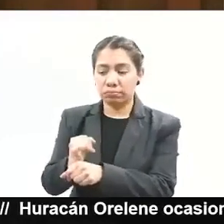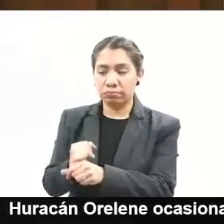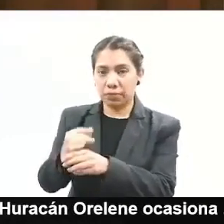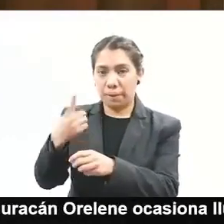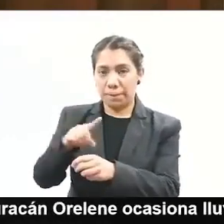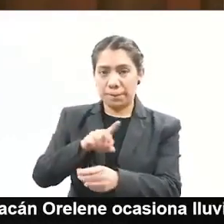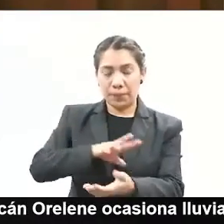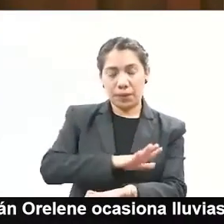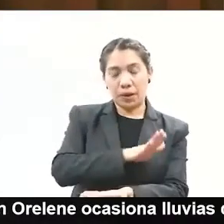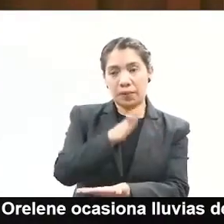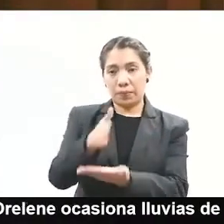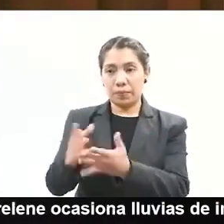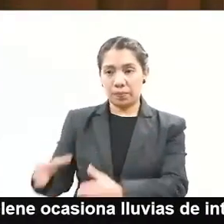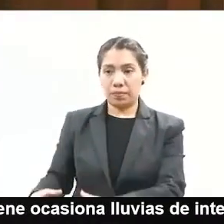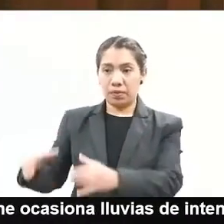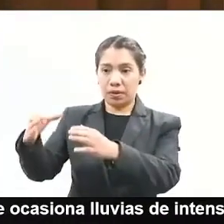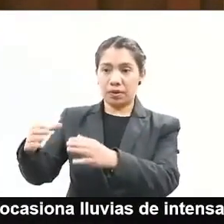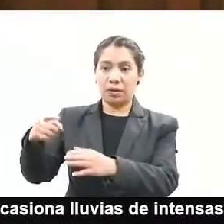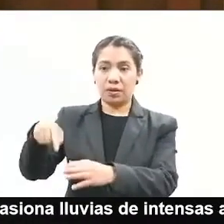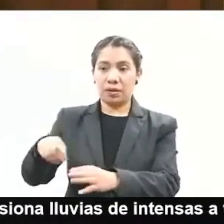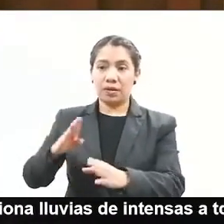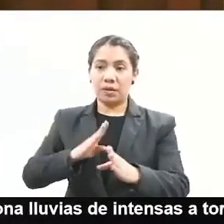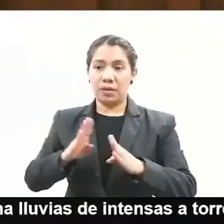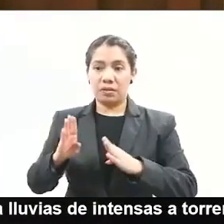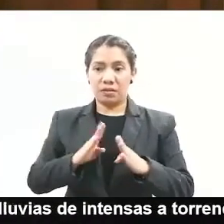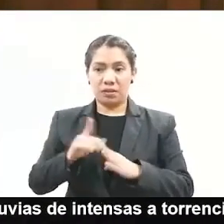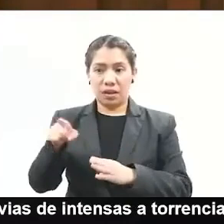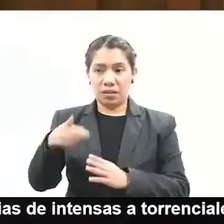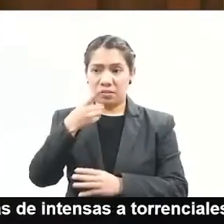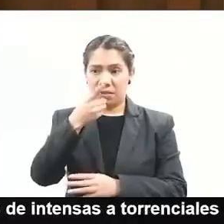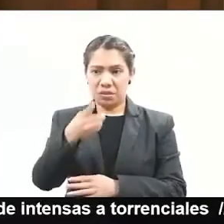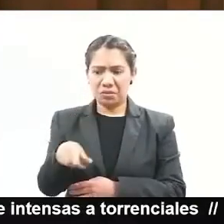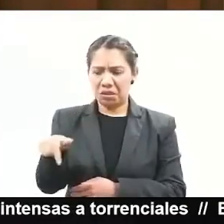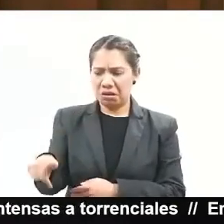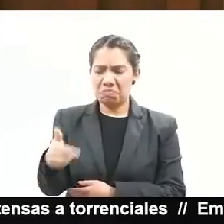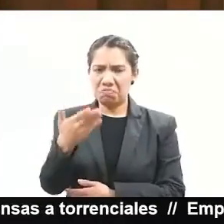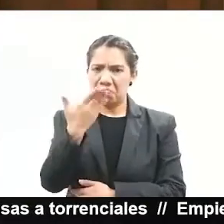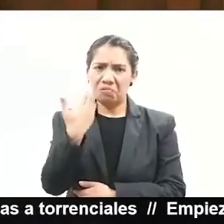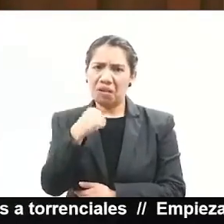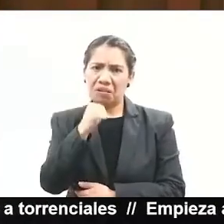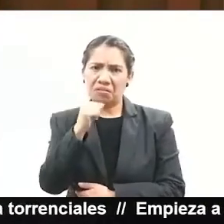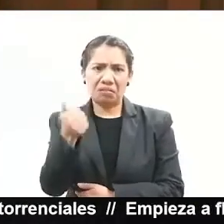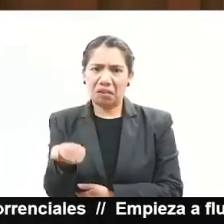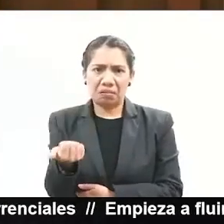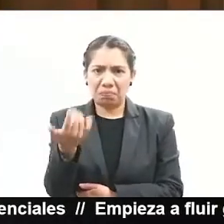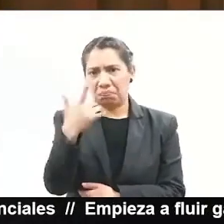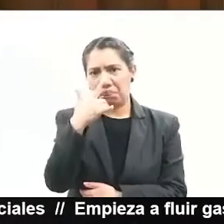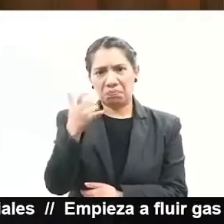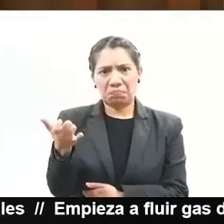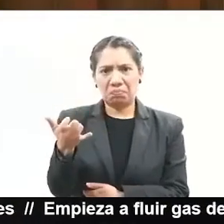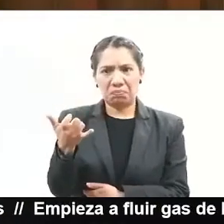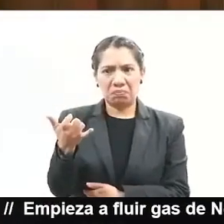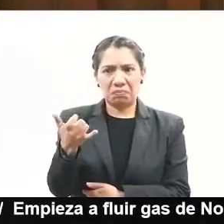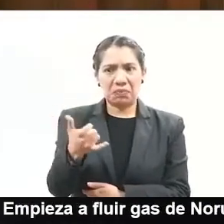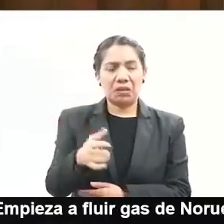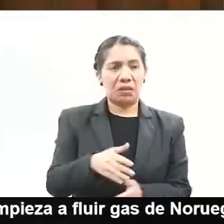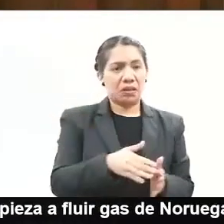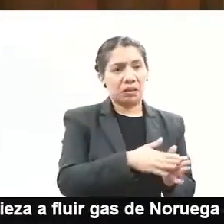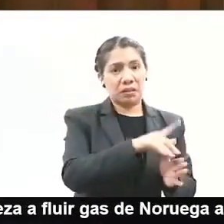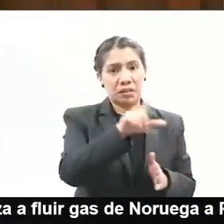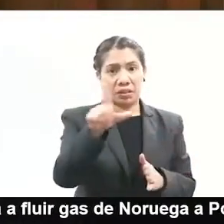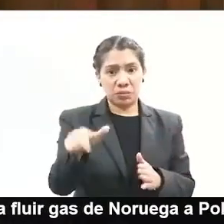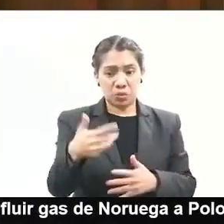patrulla del Ejército que señala que no hay nada extraño en el basurero. Como saben, el basurero, que 15 días después de ese